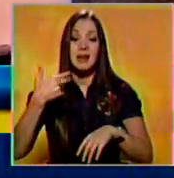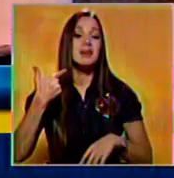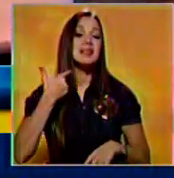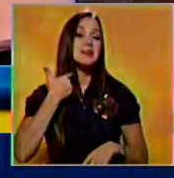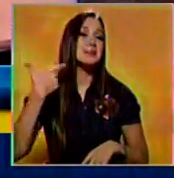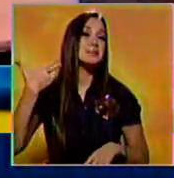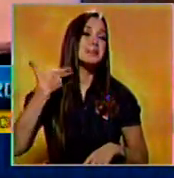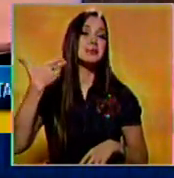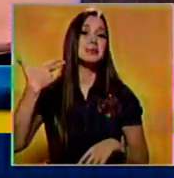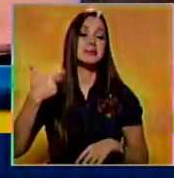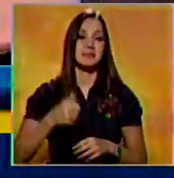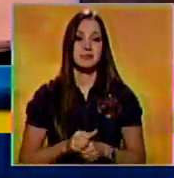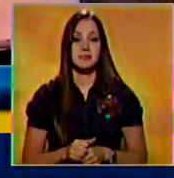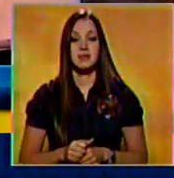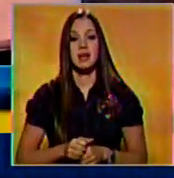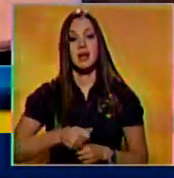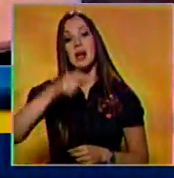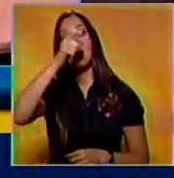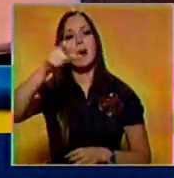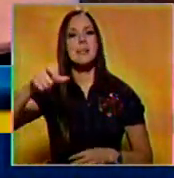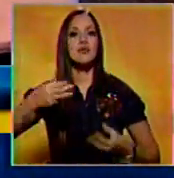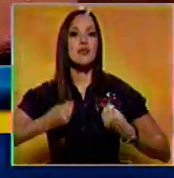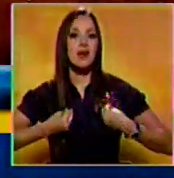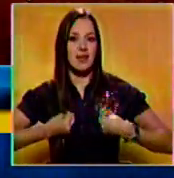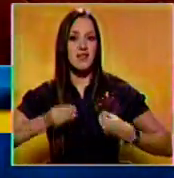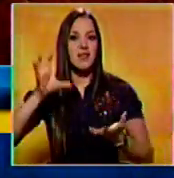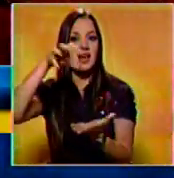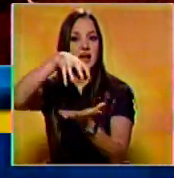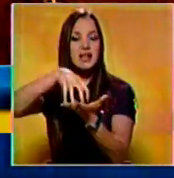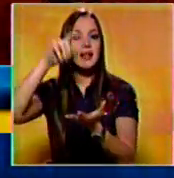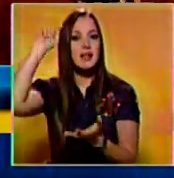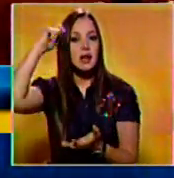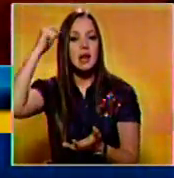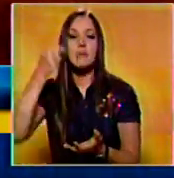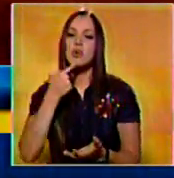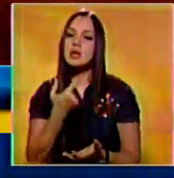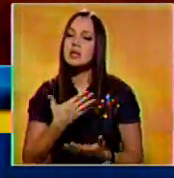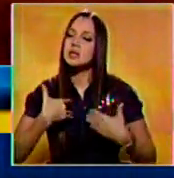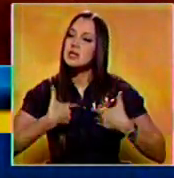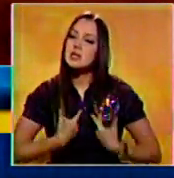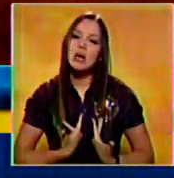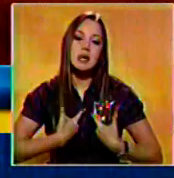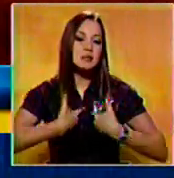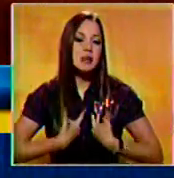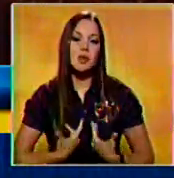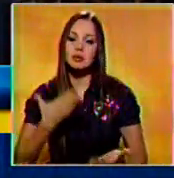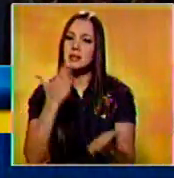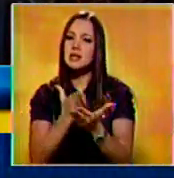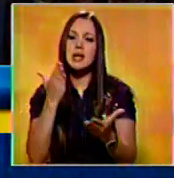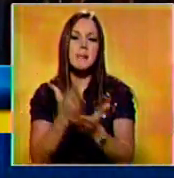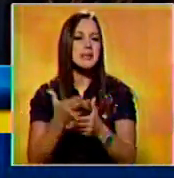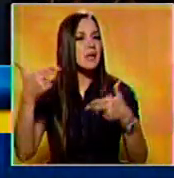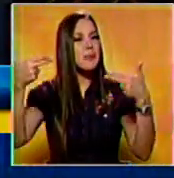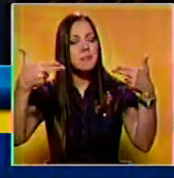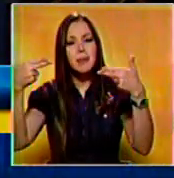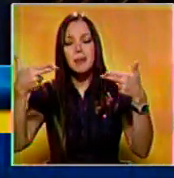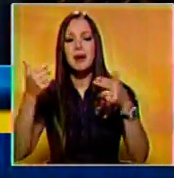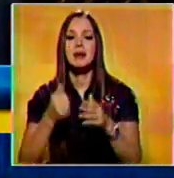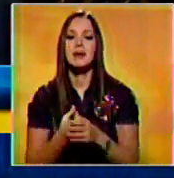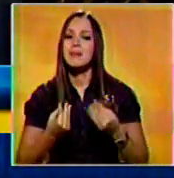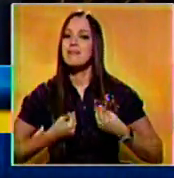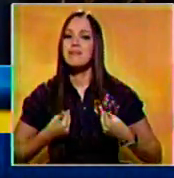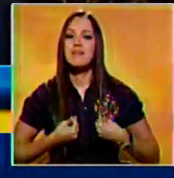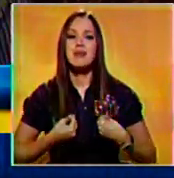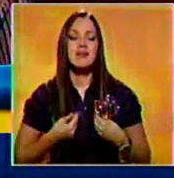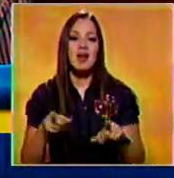cuello. Vecinos de Quinta Crespo también lamentaron lo ocurrido. Dicen estar cansados de la inseguridad en la zona. Aseguran vivir en